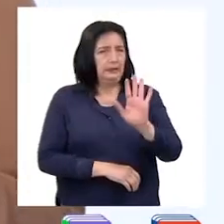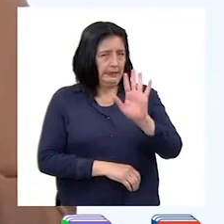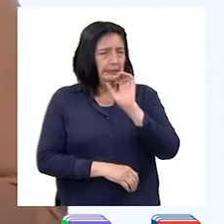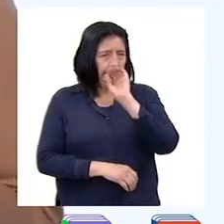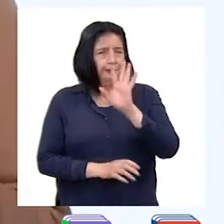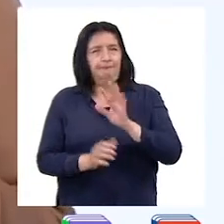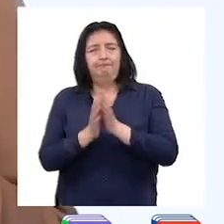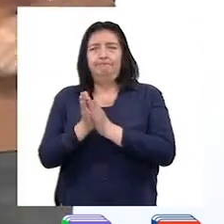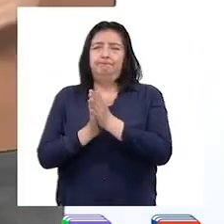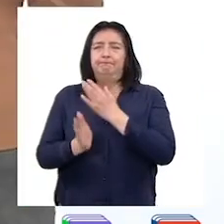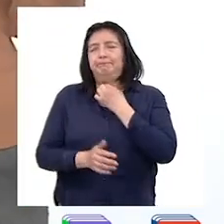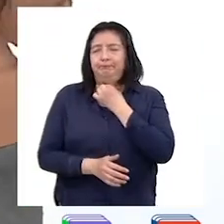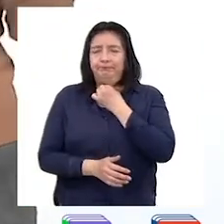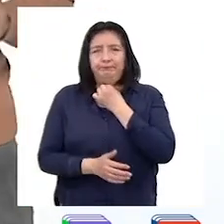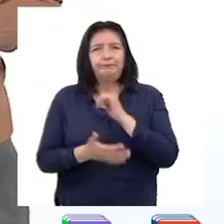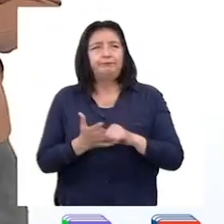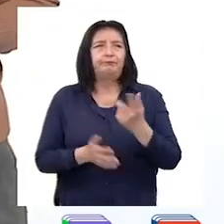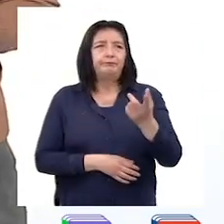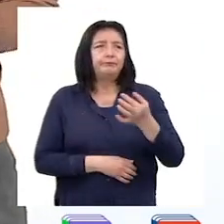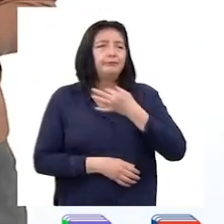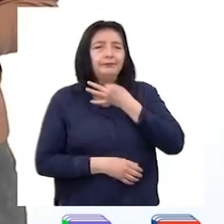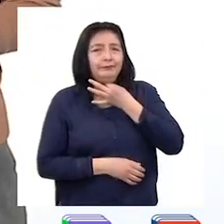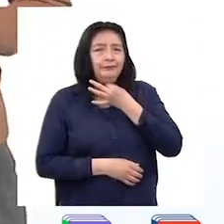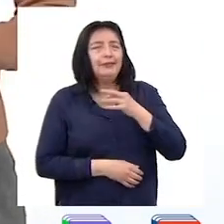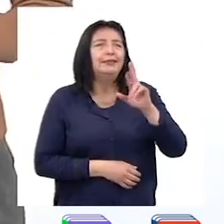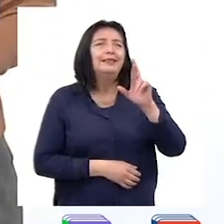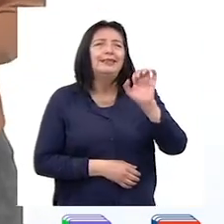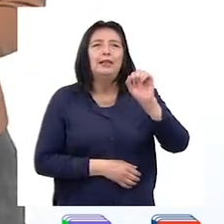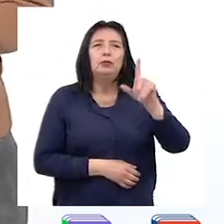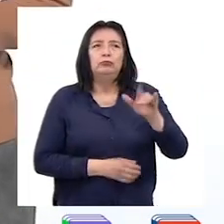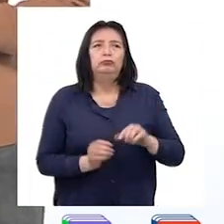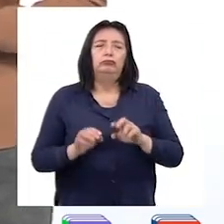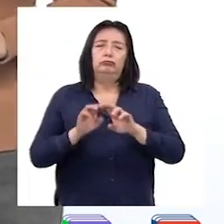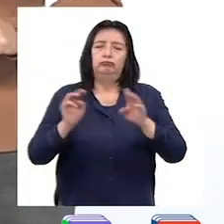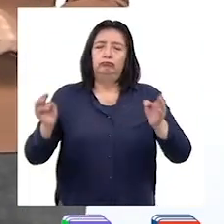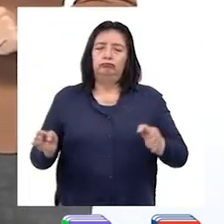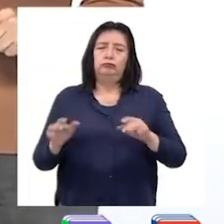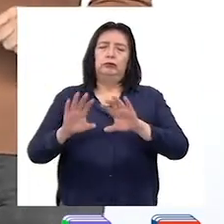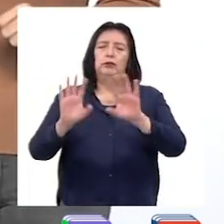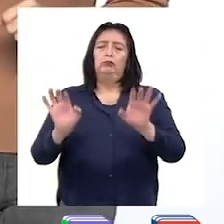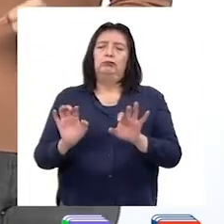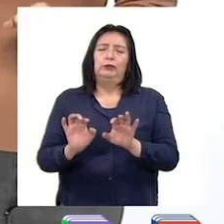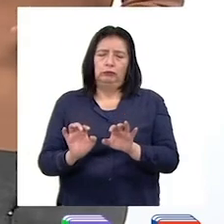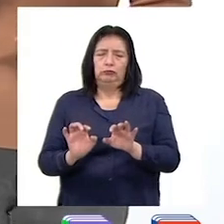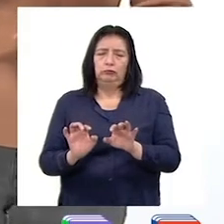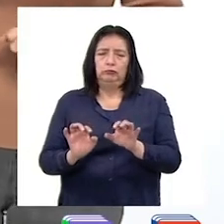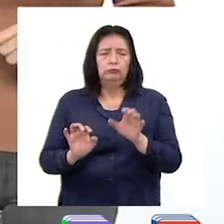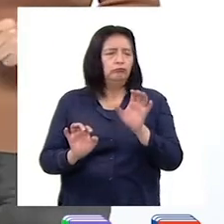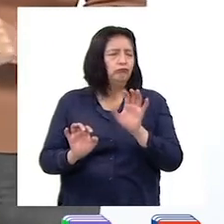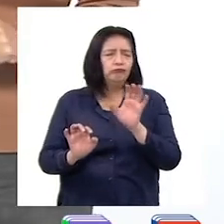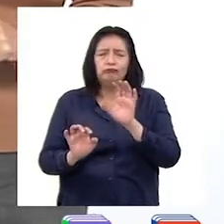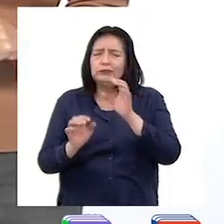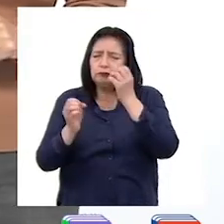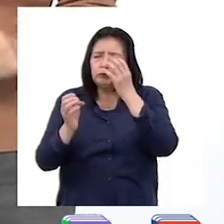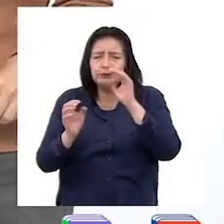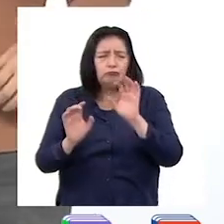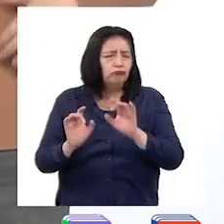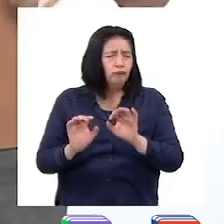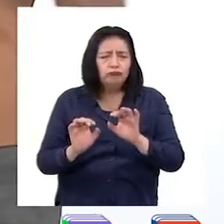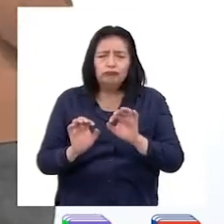así. El abuelo Raúl estaba sentado frente a la computadora, buscando